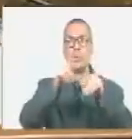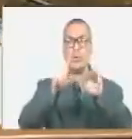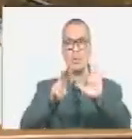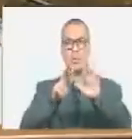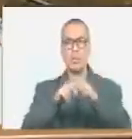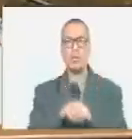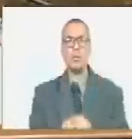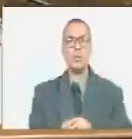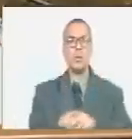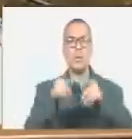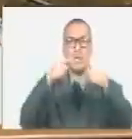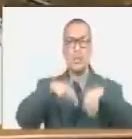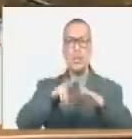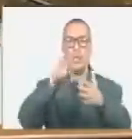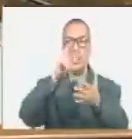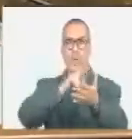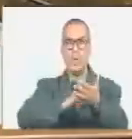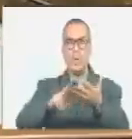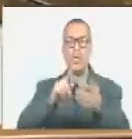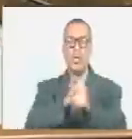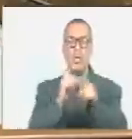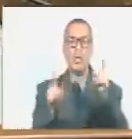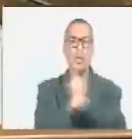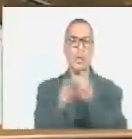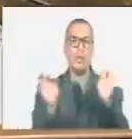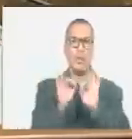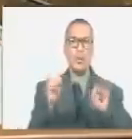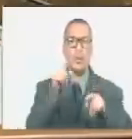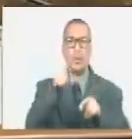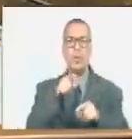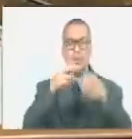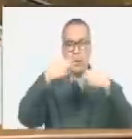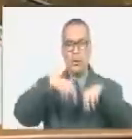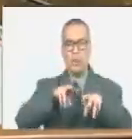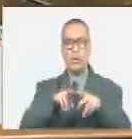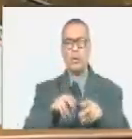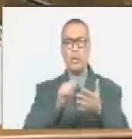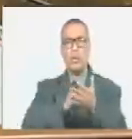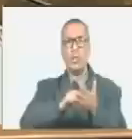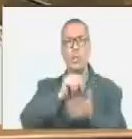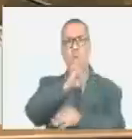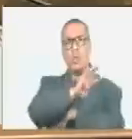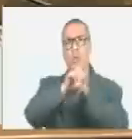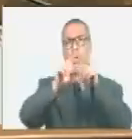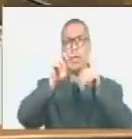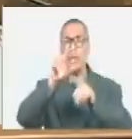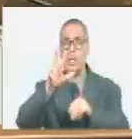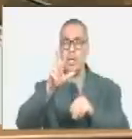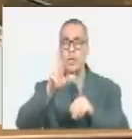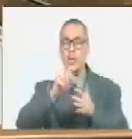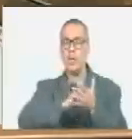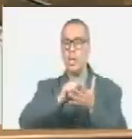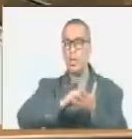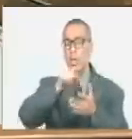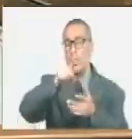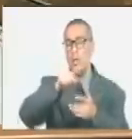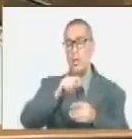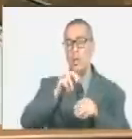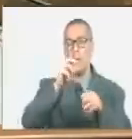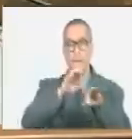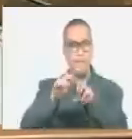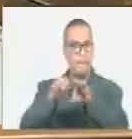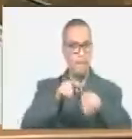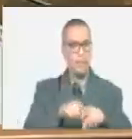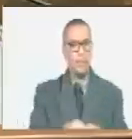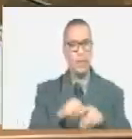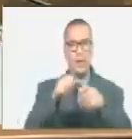87. Se sugiere aprobar sin modificación la denominación del epígrafe del artículo 43, quedando redactado de la siguiente